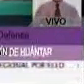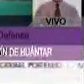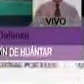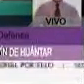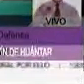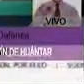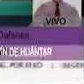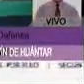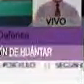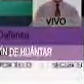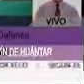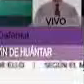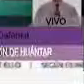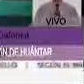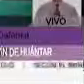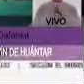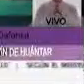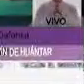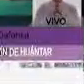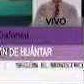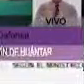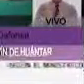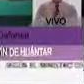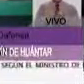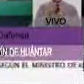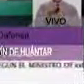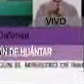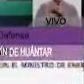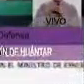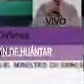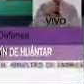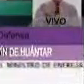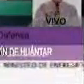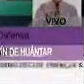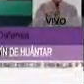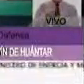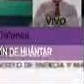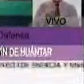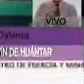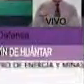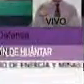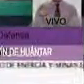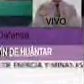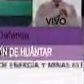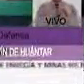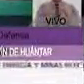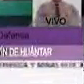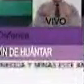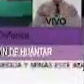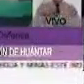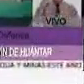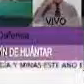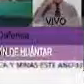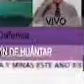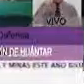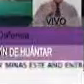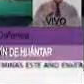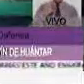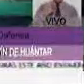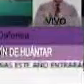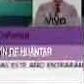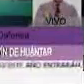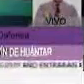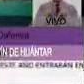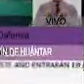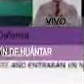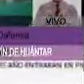de Ministros, se informaba de los avances de las gestiones a todos los representantes de los partidos políticos. Y